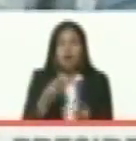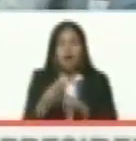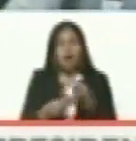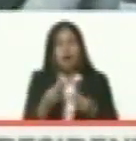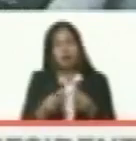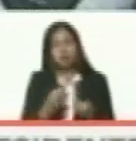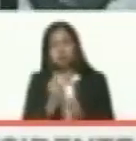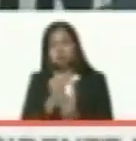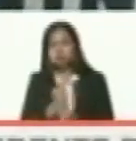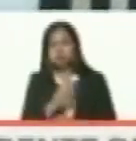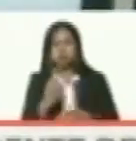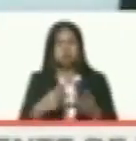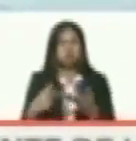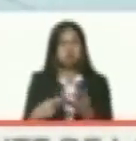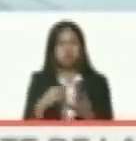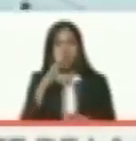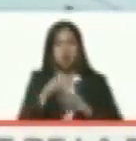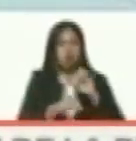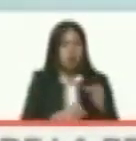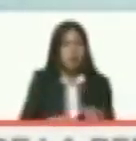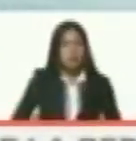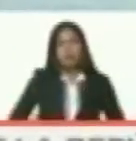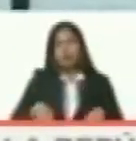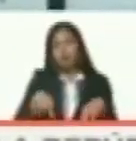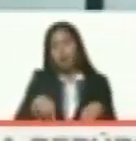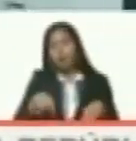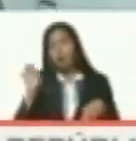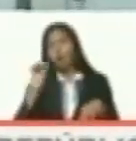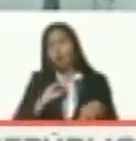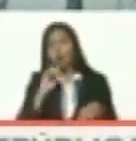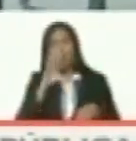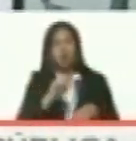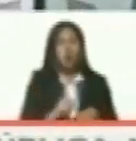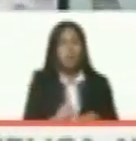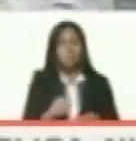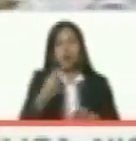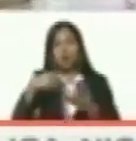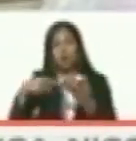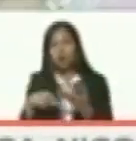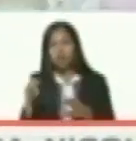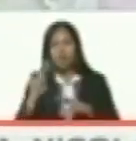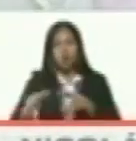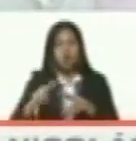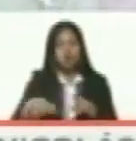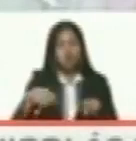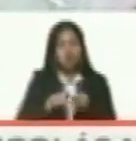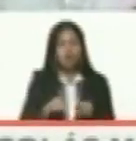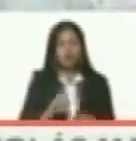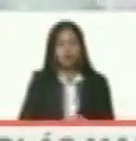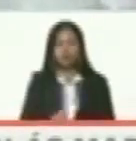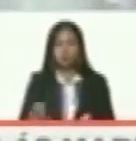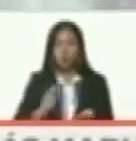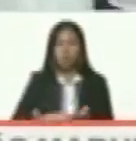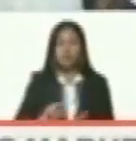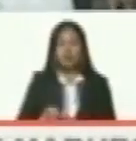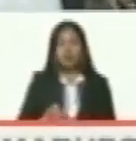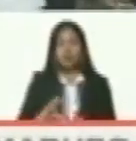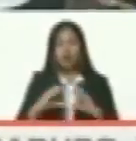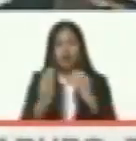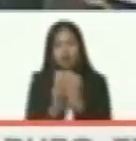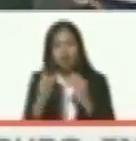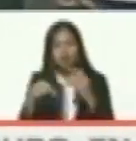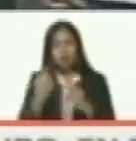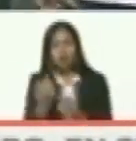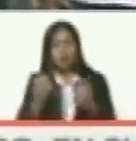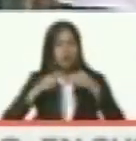gestiones, entra al Fortín, se compra un pantalón, le compra los uniformes a los muchachos para el regreso a clase,